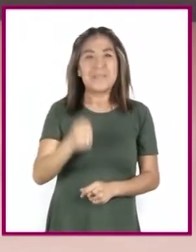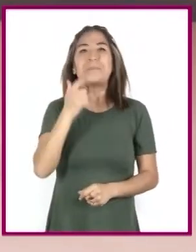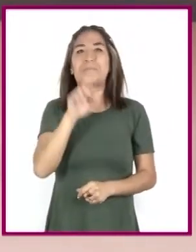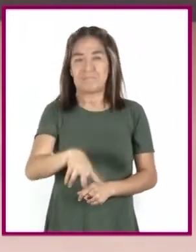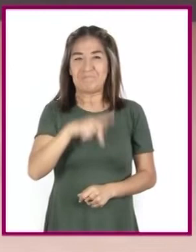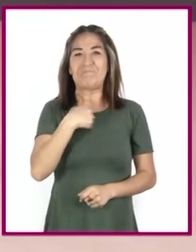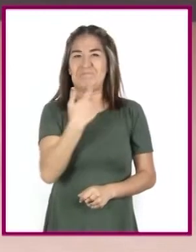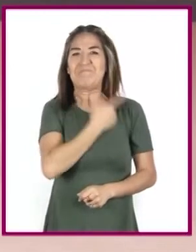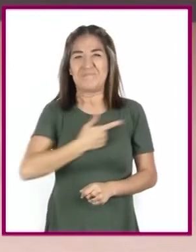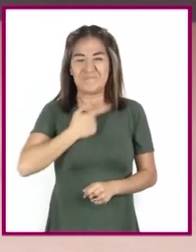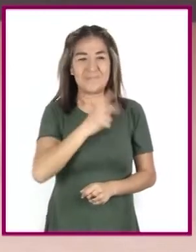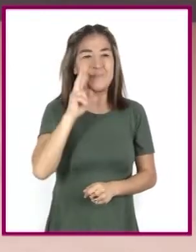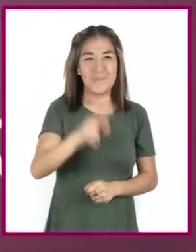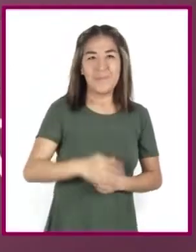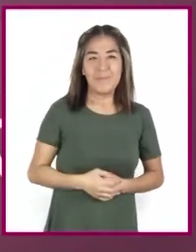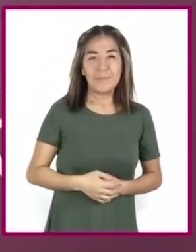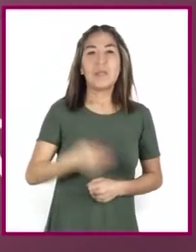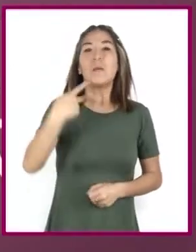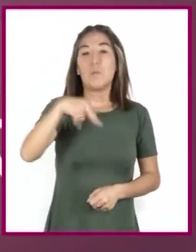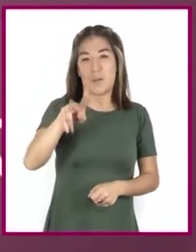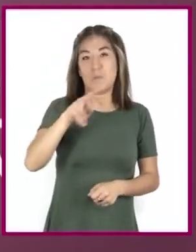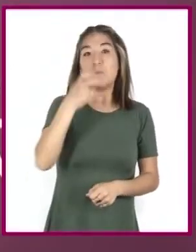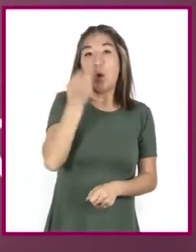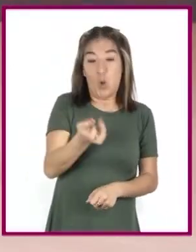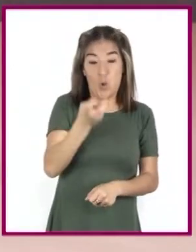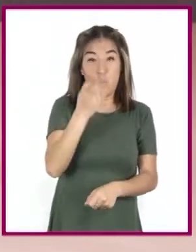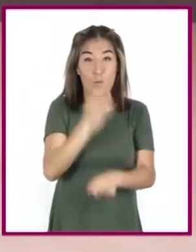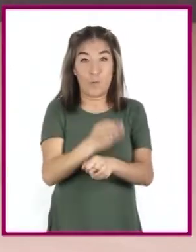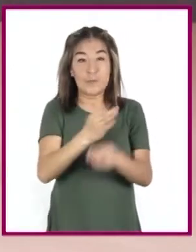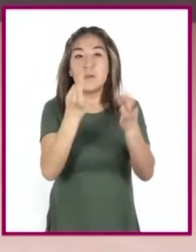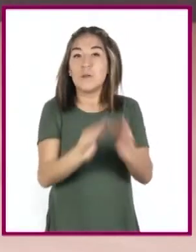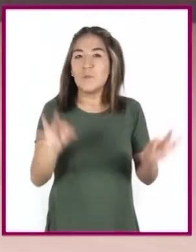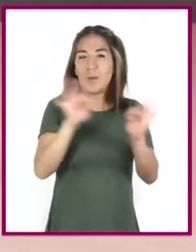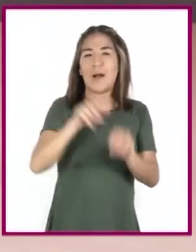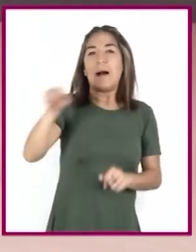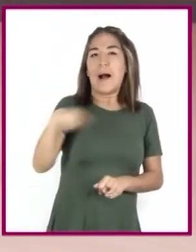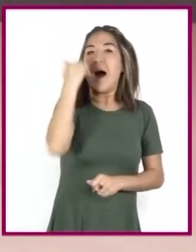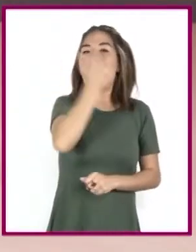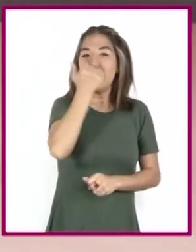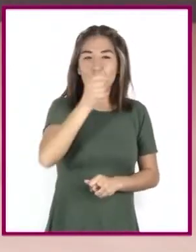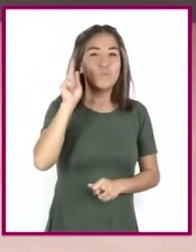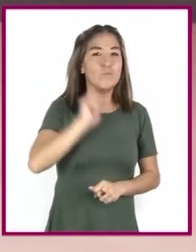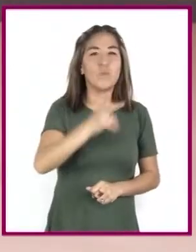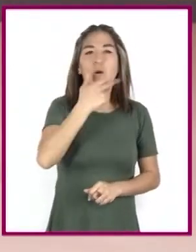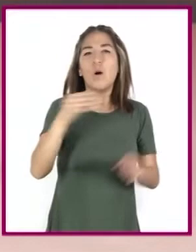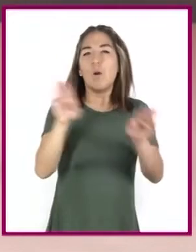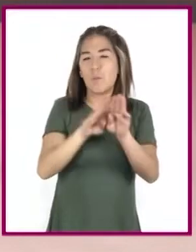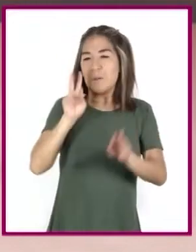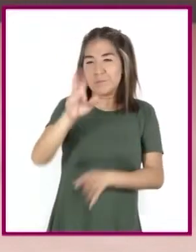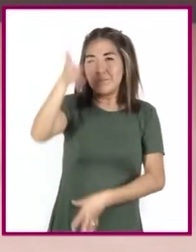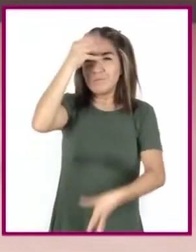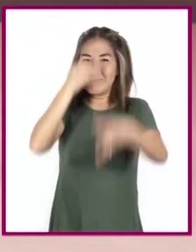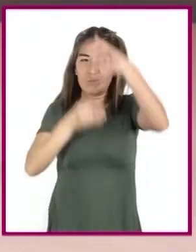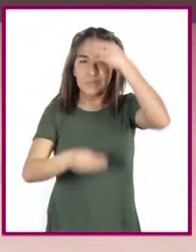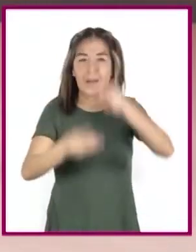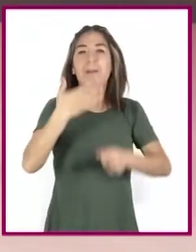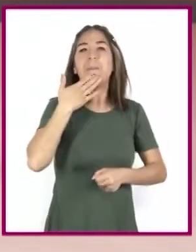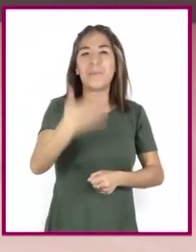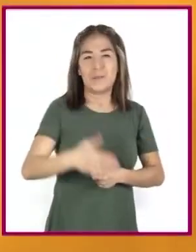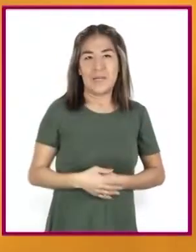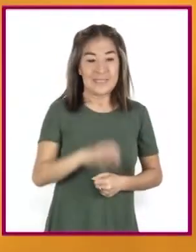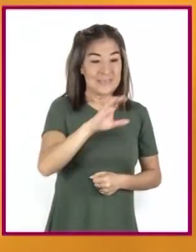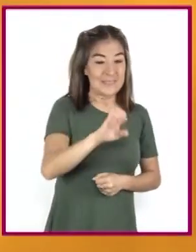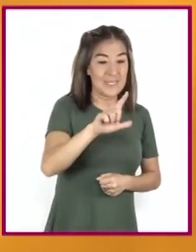es, maestro. Pero lo más importante es que nuestras alumnas y alumnos vayan construyendo su aprendizaje